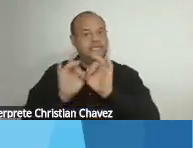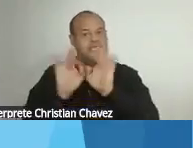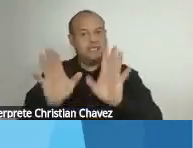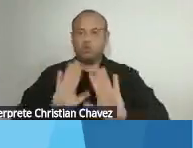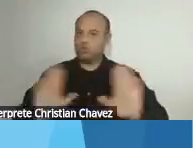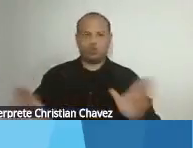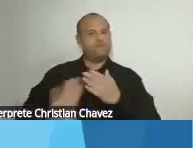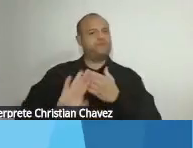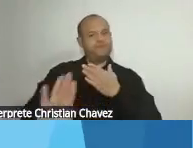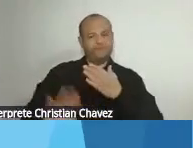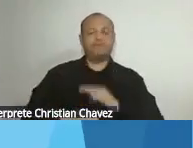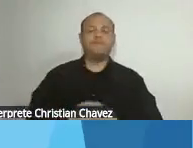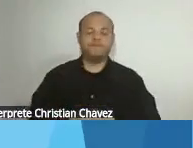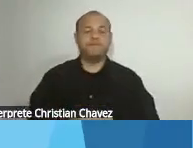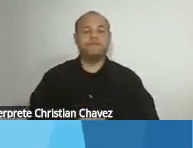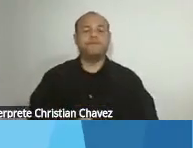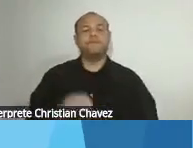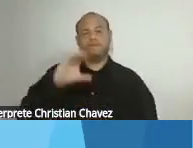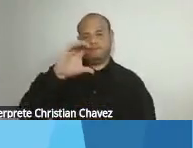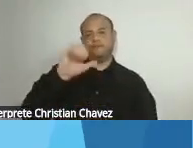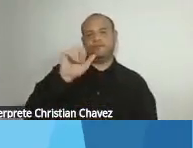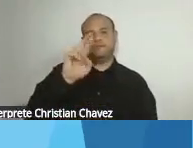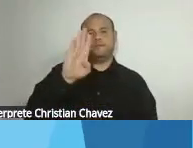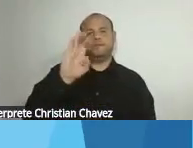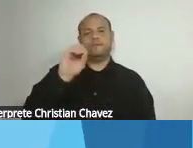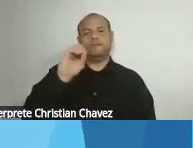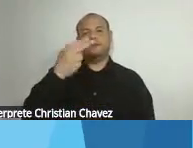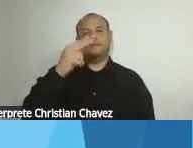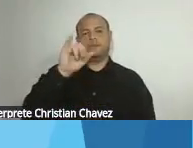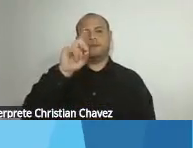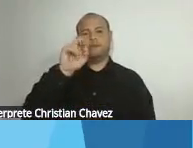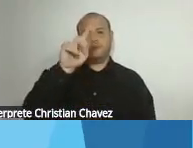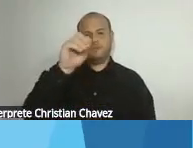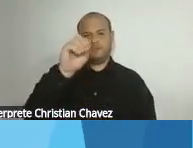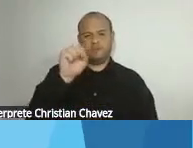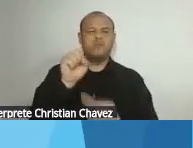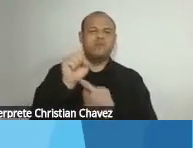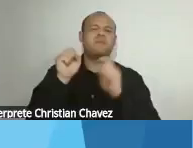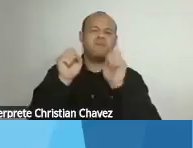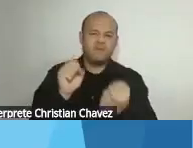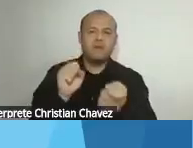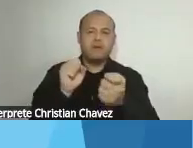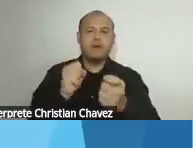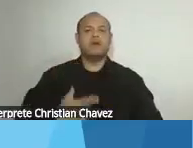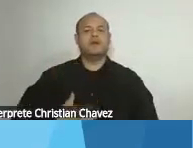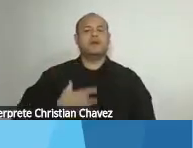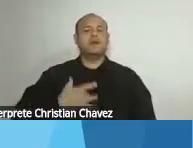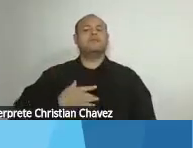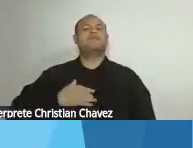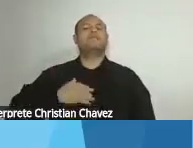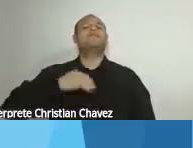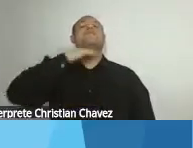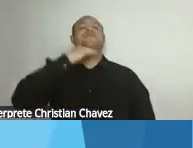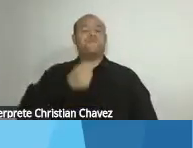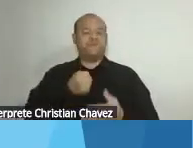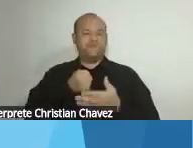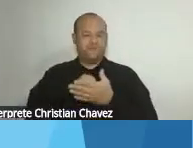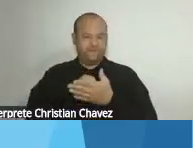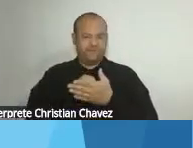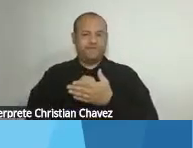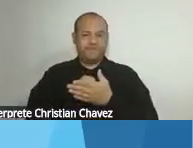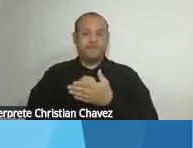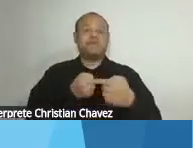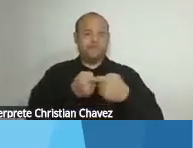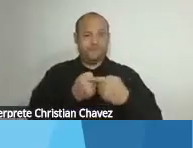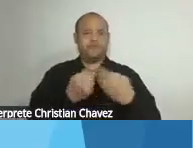los carbohidratos nos provocan una sensación de llenura, ¿sí? Aquí entra también la fibra, ¿sí? Una de las